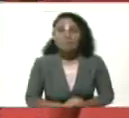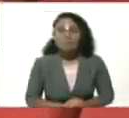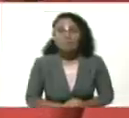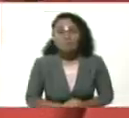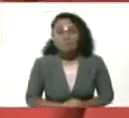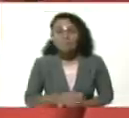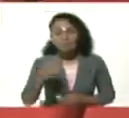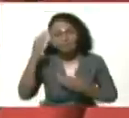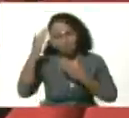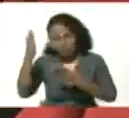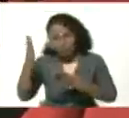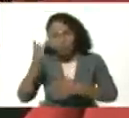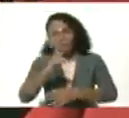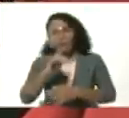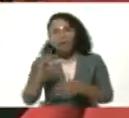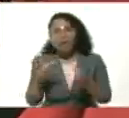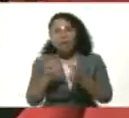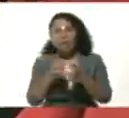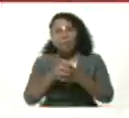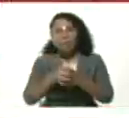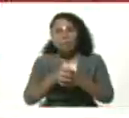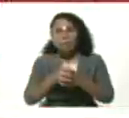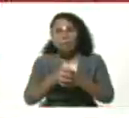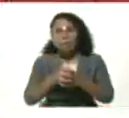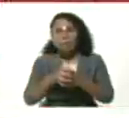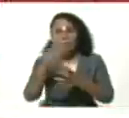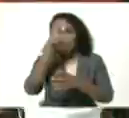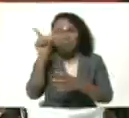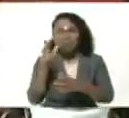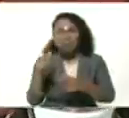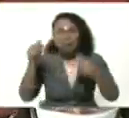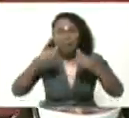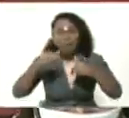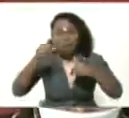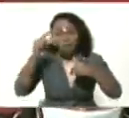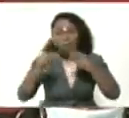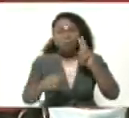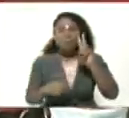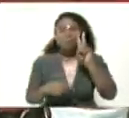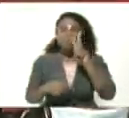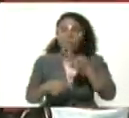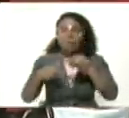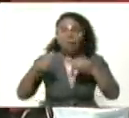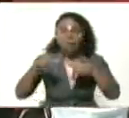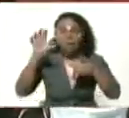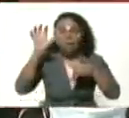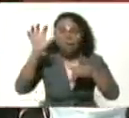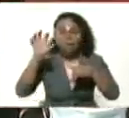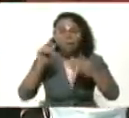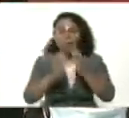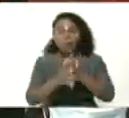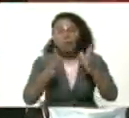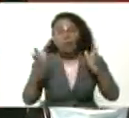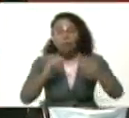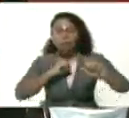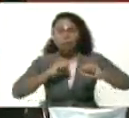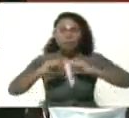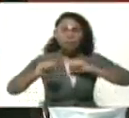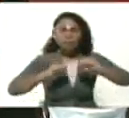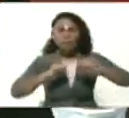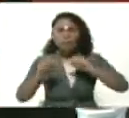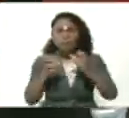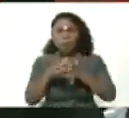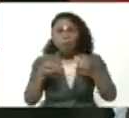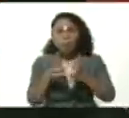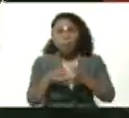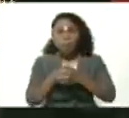¿Cómo está? Saludos a la dirección del partido. ¿Cómo está, señor Lisandro? En estos días se observa en el país un gran dinamismo de parte de los